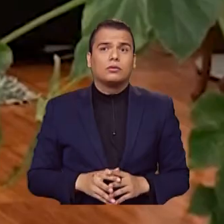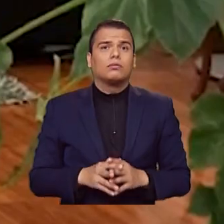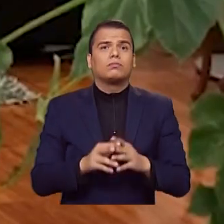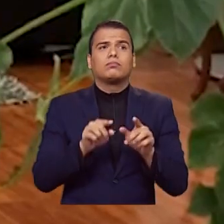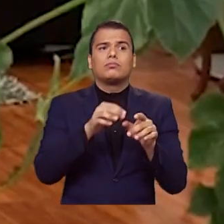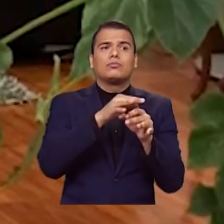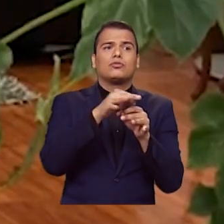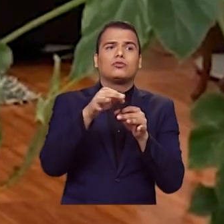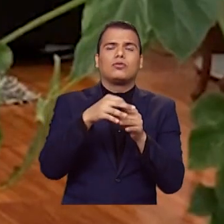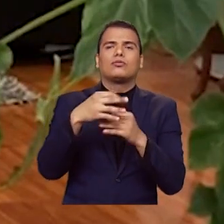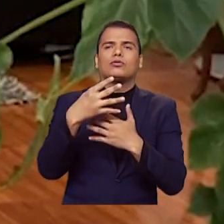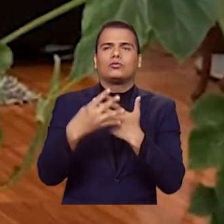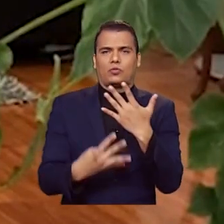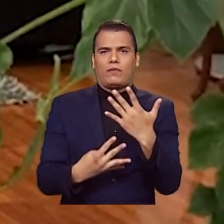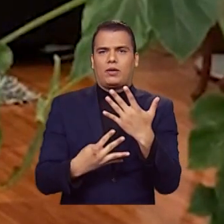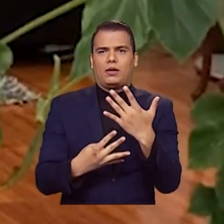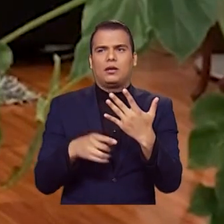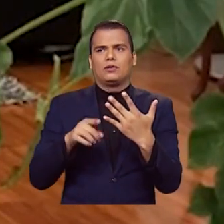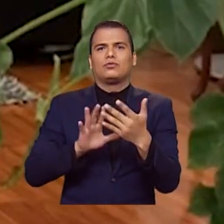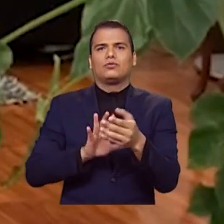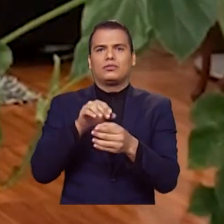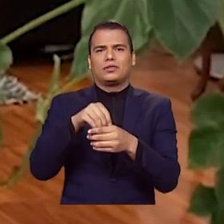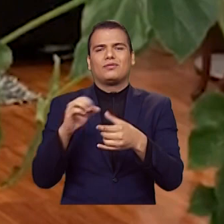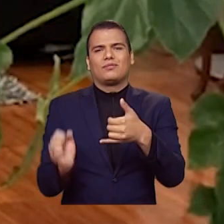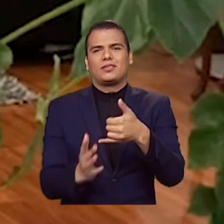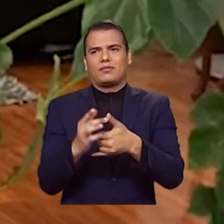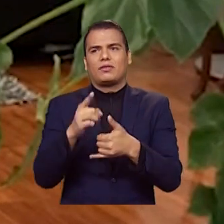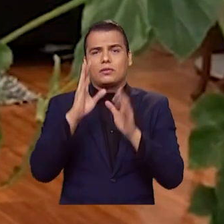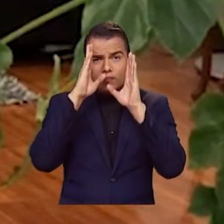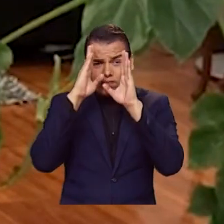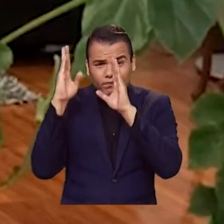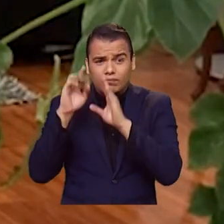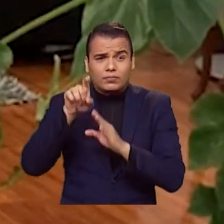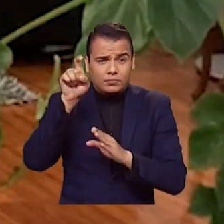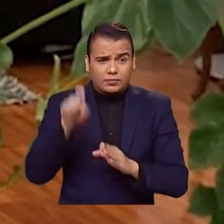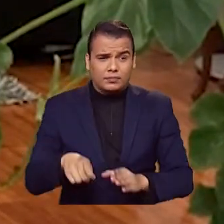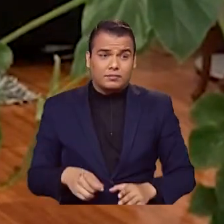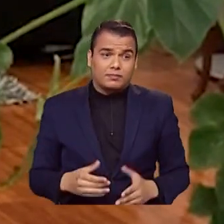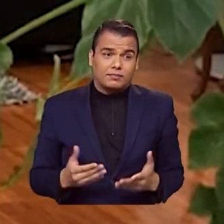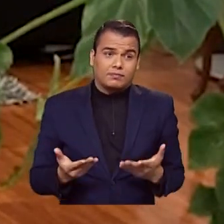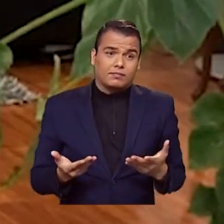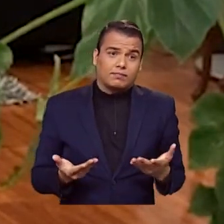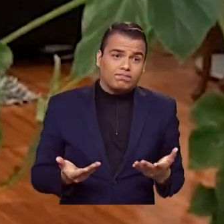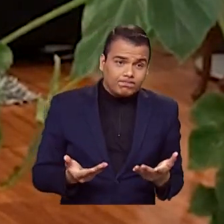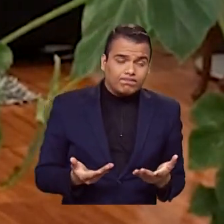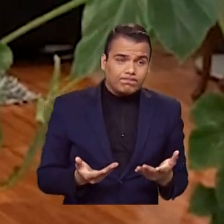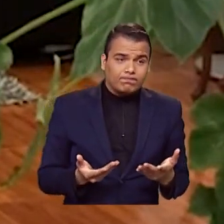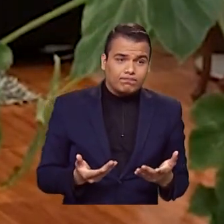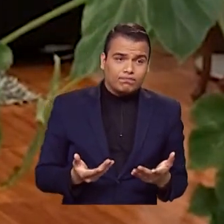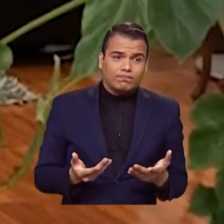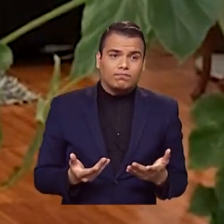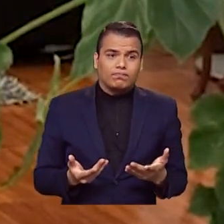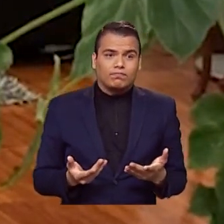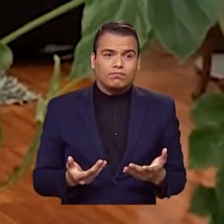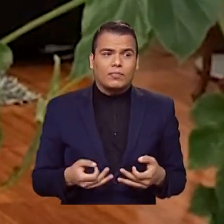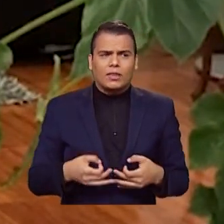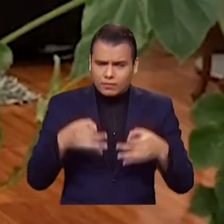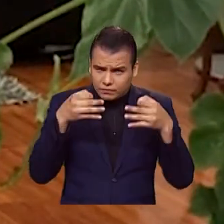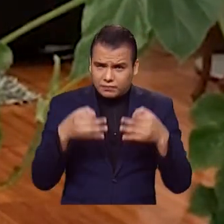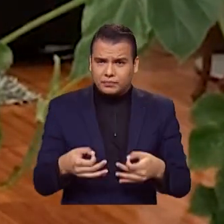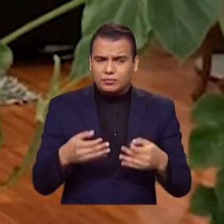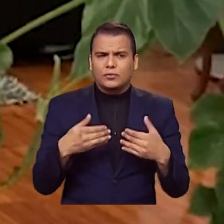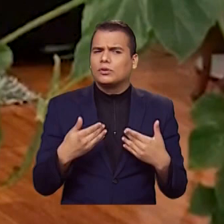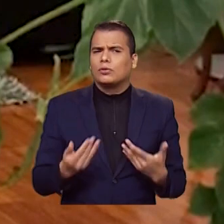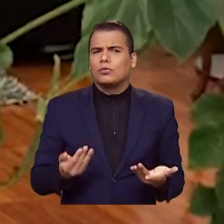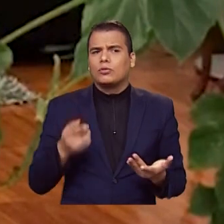9 municipios del Pacífico nariñense, cosa que es cuestión del